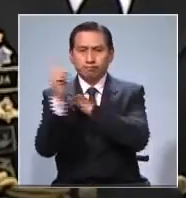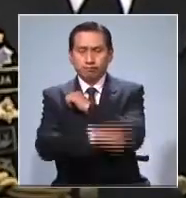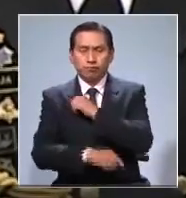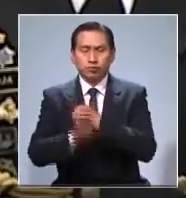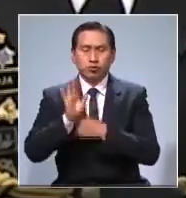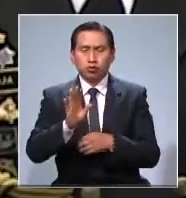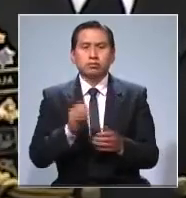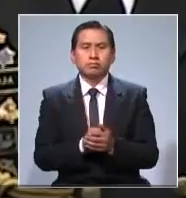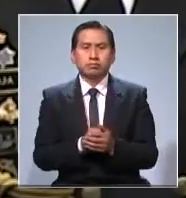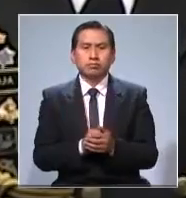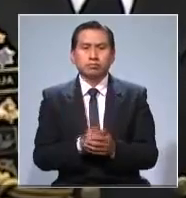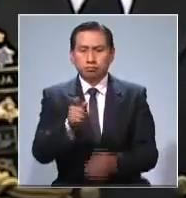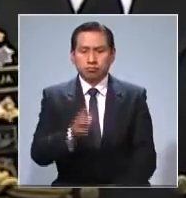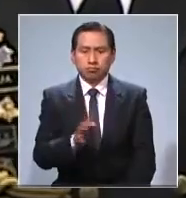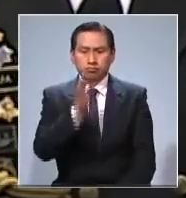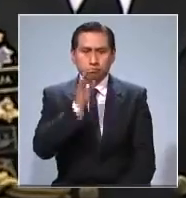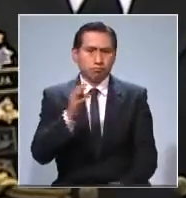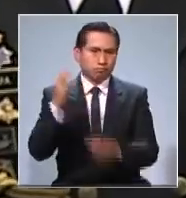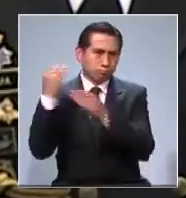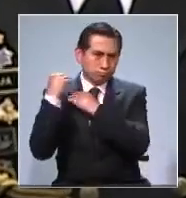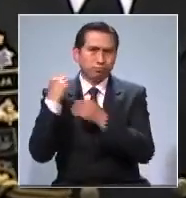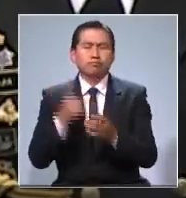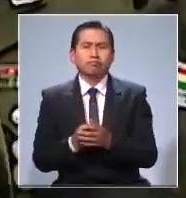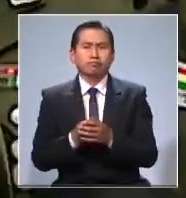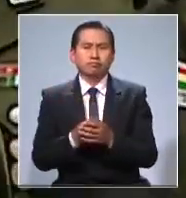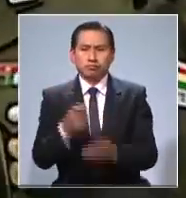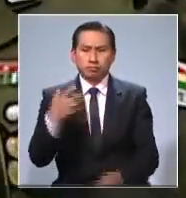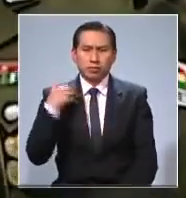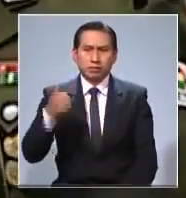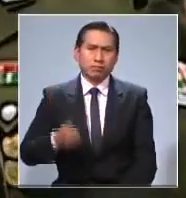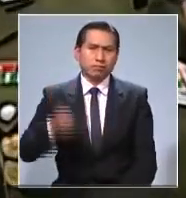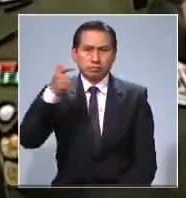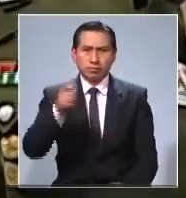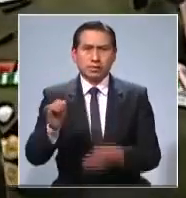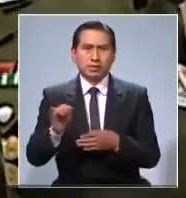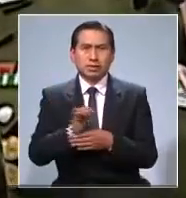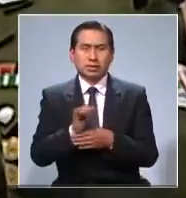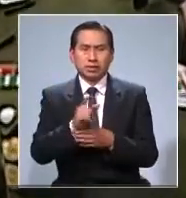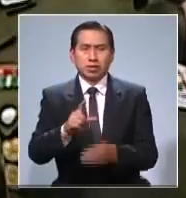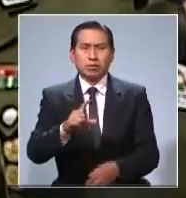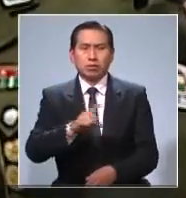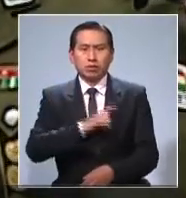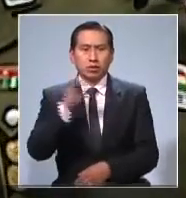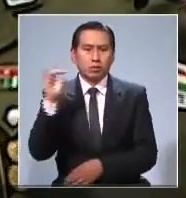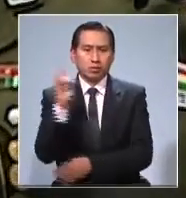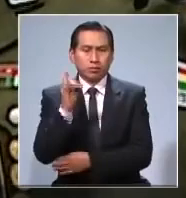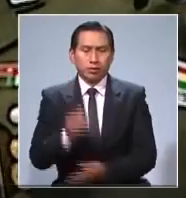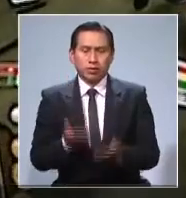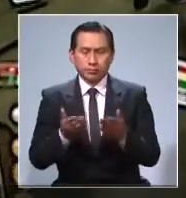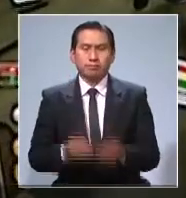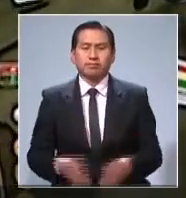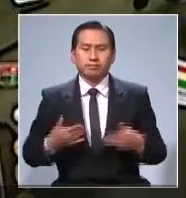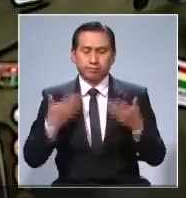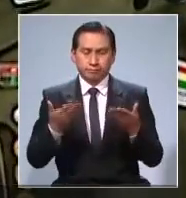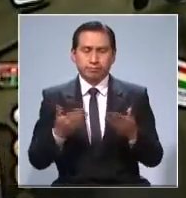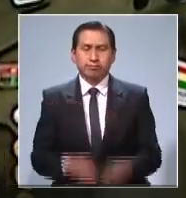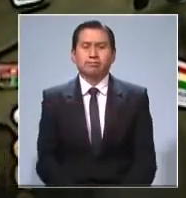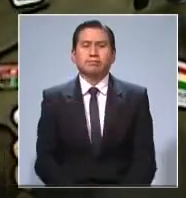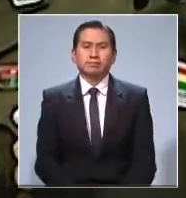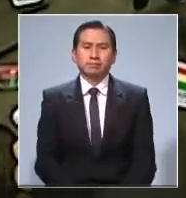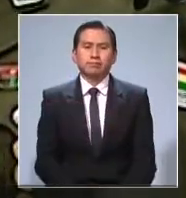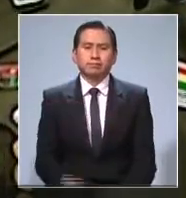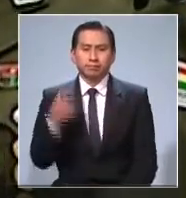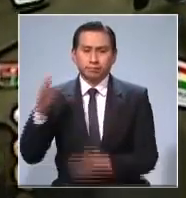lo castigue. Queda posicionado como comandante general interino de la Policía Boliviana. Felicidades.